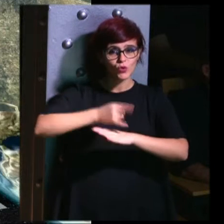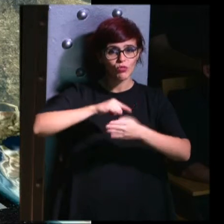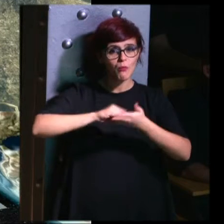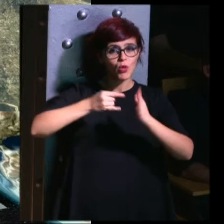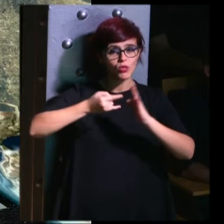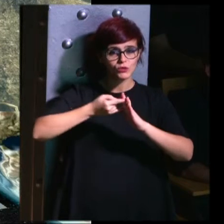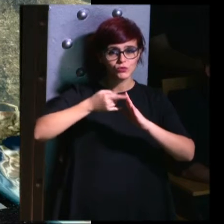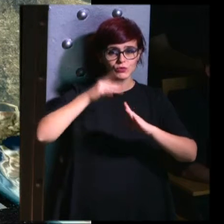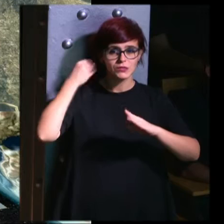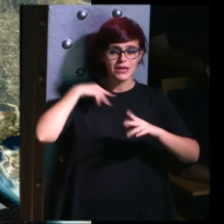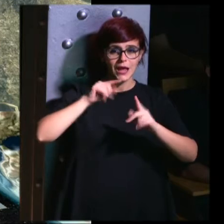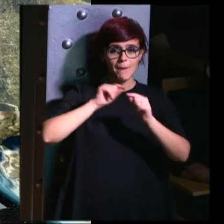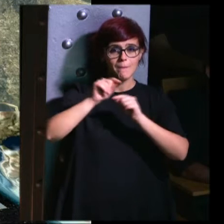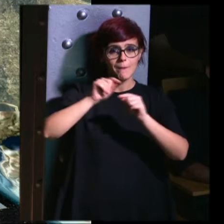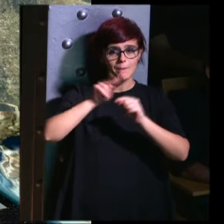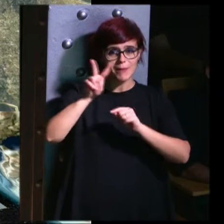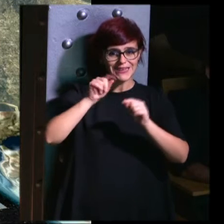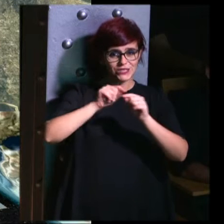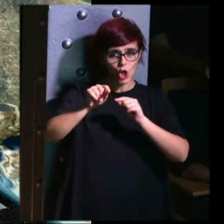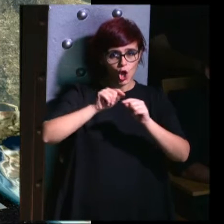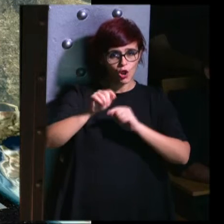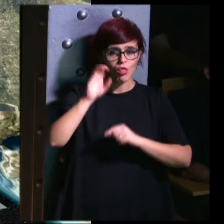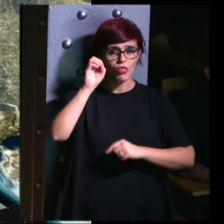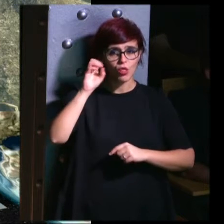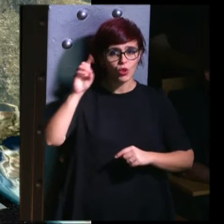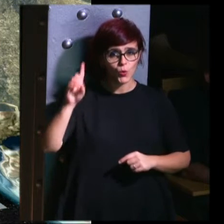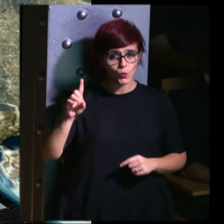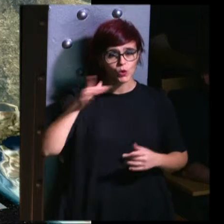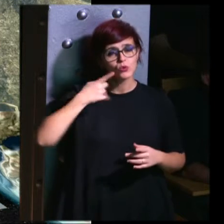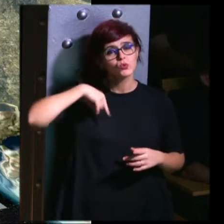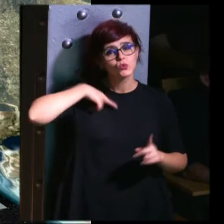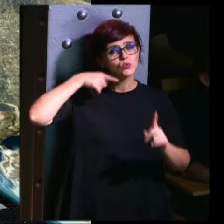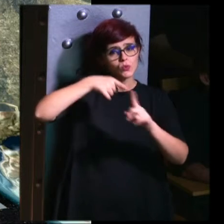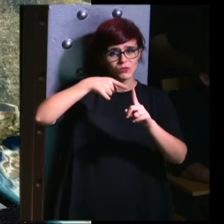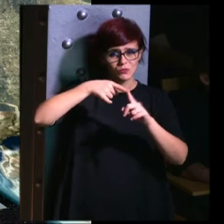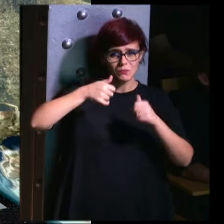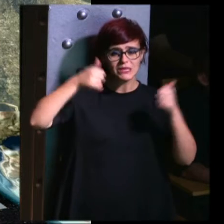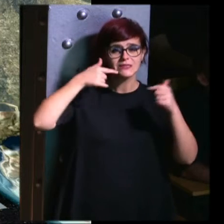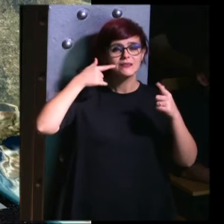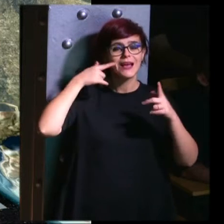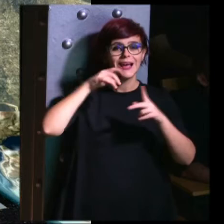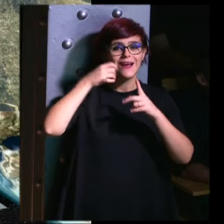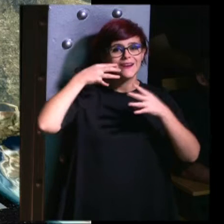Vector 001. Y que nosotros estamos más focalizados fundamentalmente en la realidad